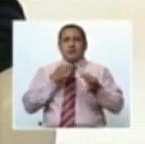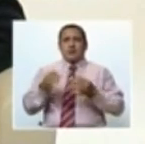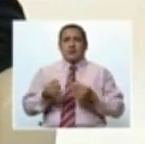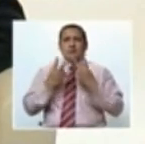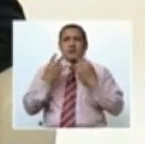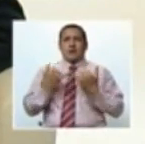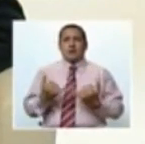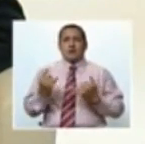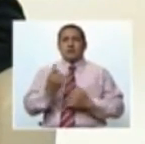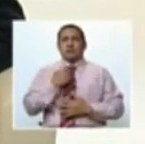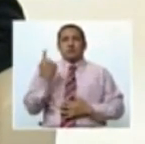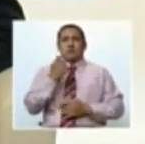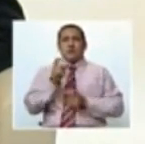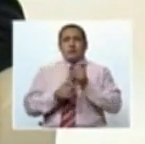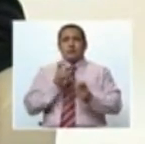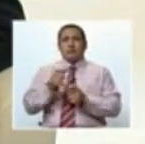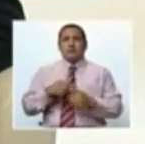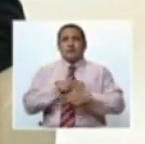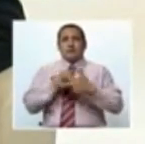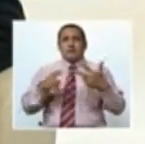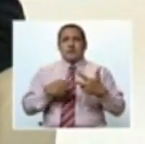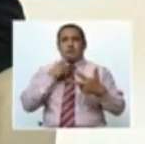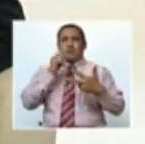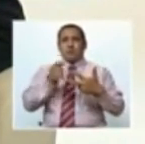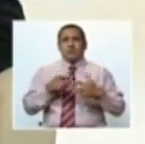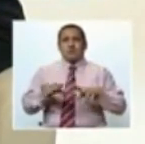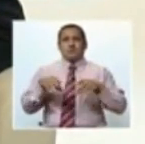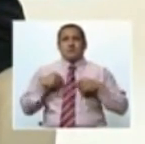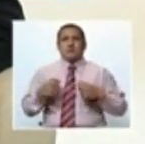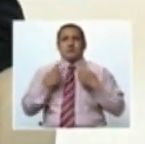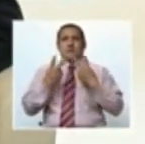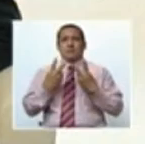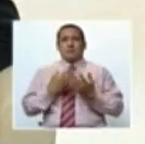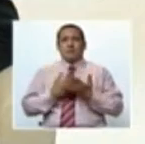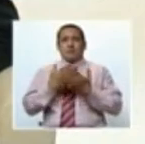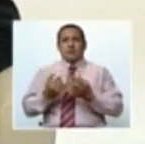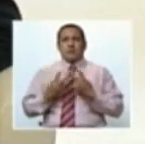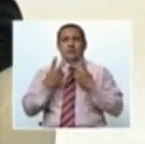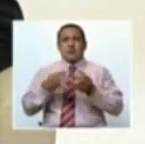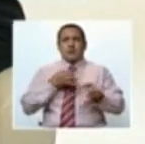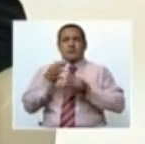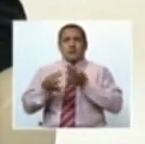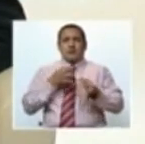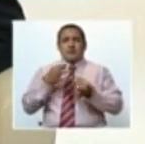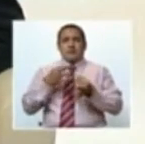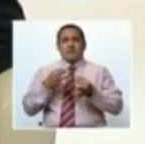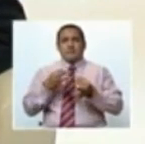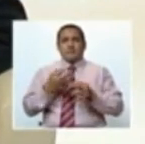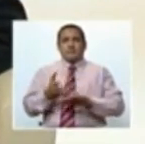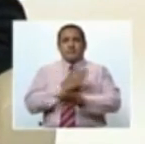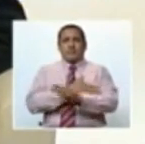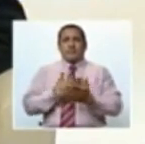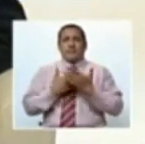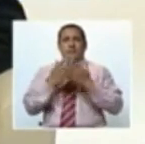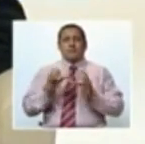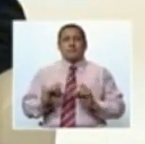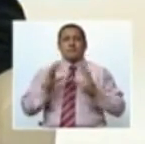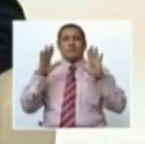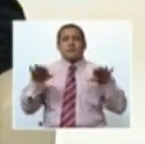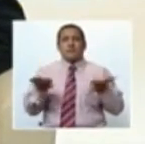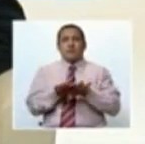decir a nuestros televidentes que 3 magistrados optaron por una vía y 3 por otra, ¿no? Sí. Entonces hubo, de hecho,